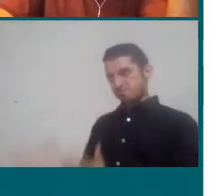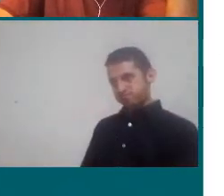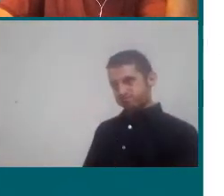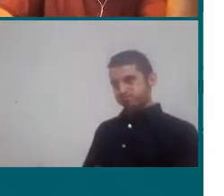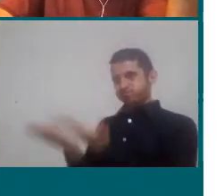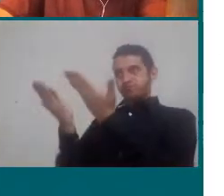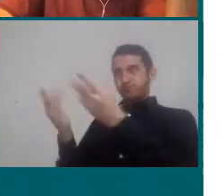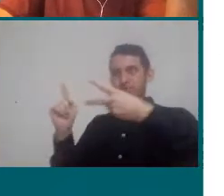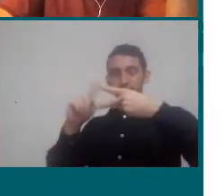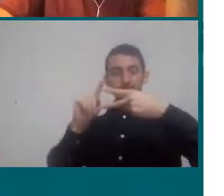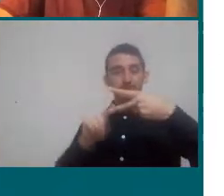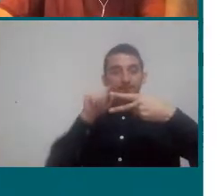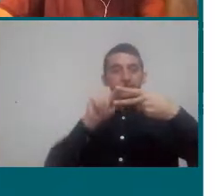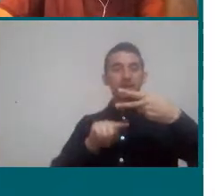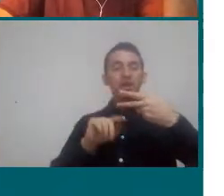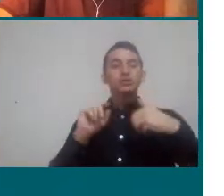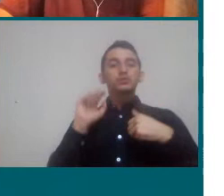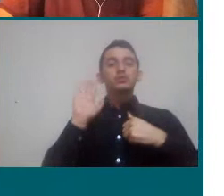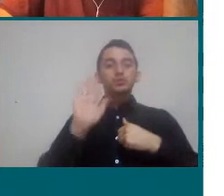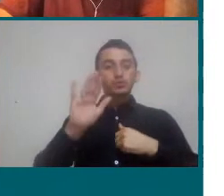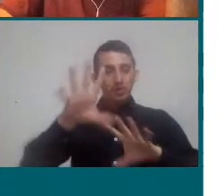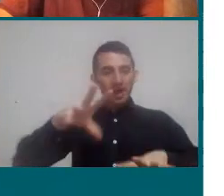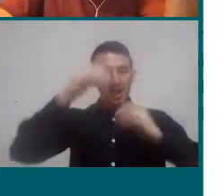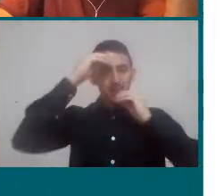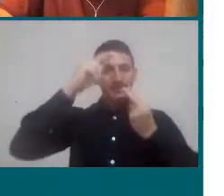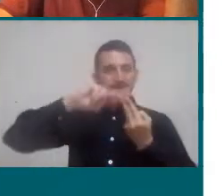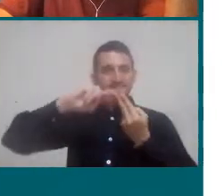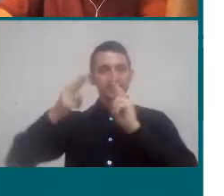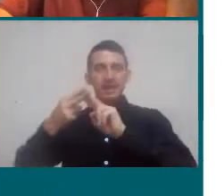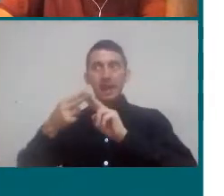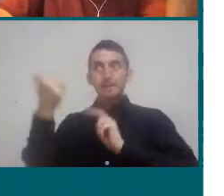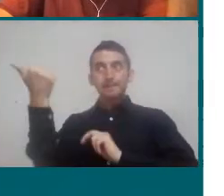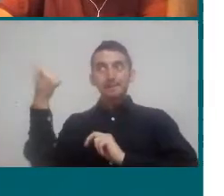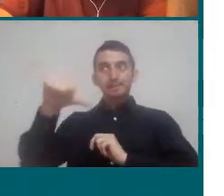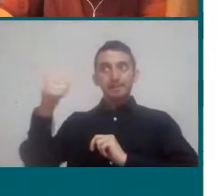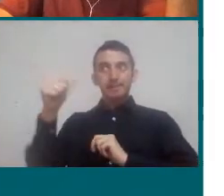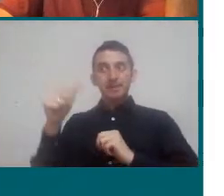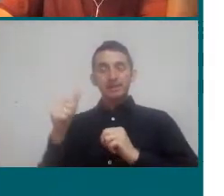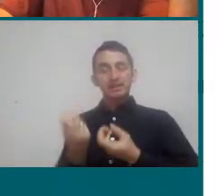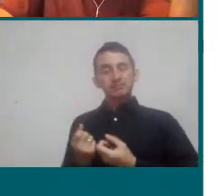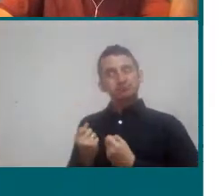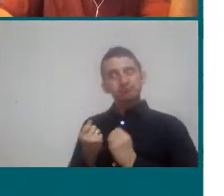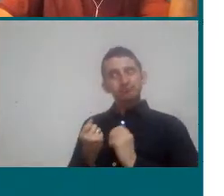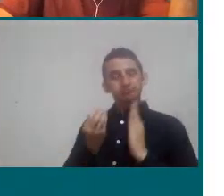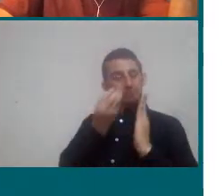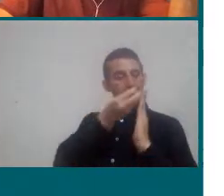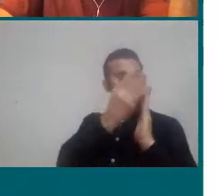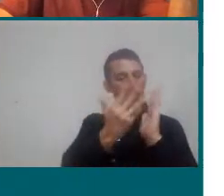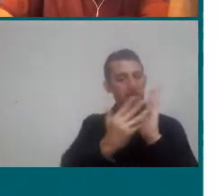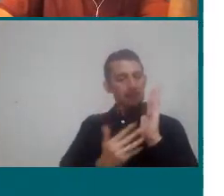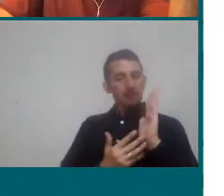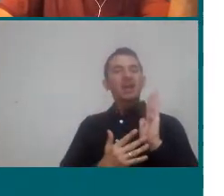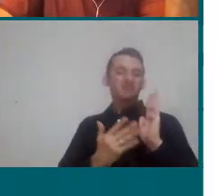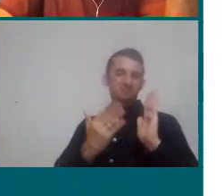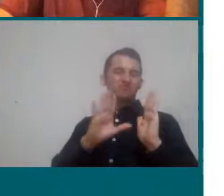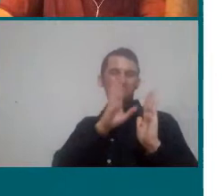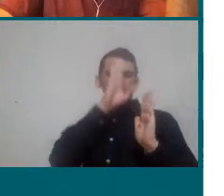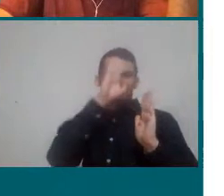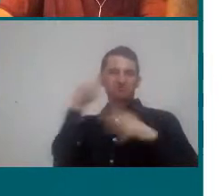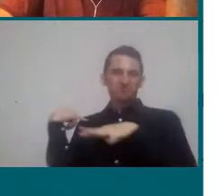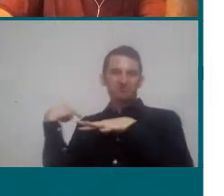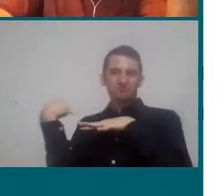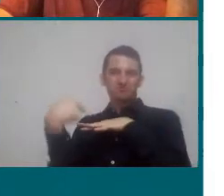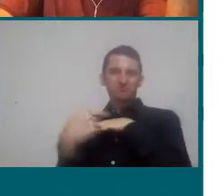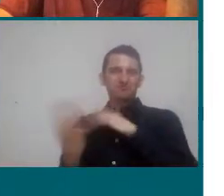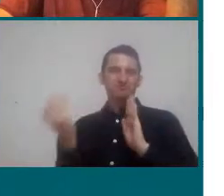las relaciones entre el aprendizaje, es decir, si está bien o está mal, ¿verdad?, ponerle un número, estas ya las veníamos trabajando. Ya veníamos